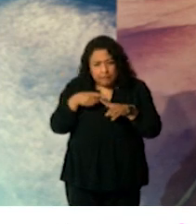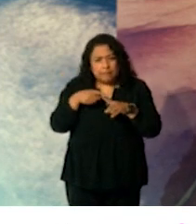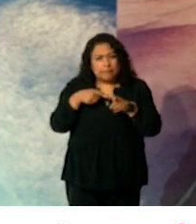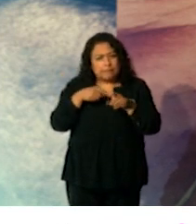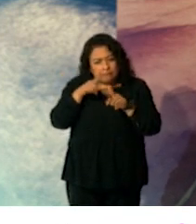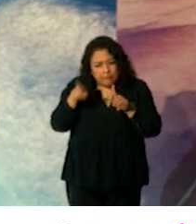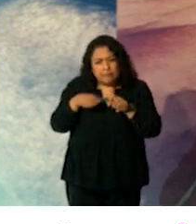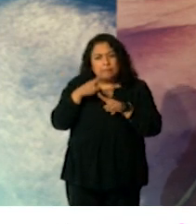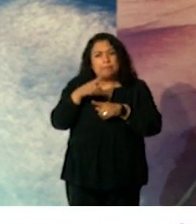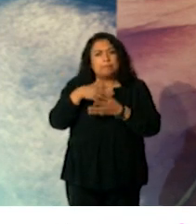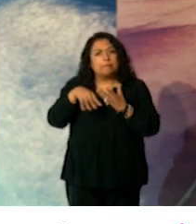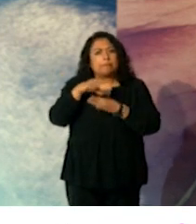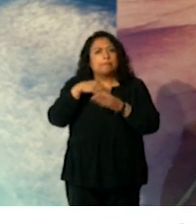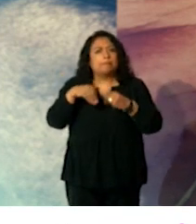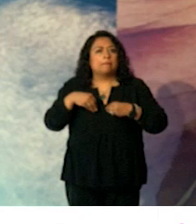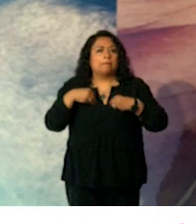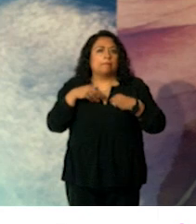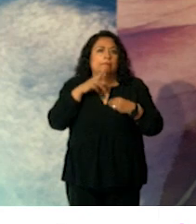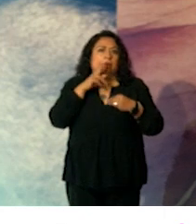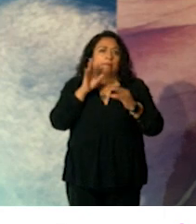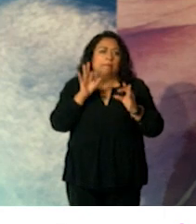y podamos tener una mejor calidad de vida.